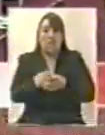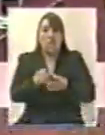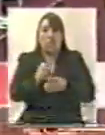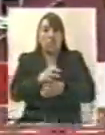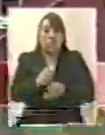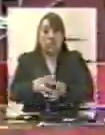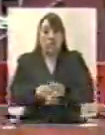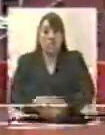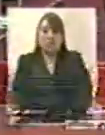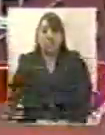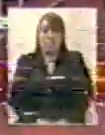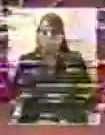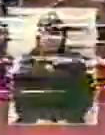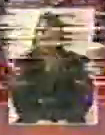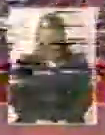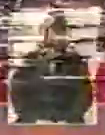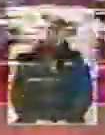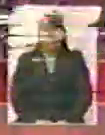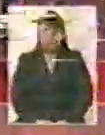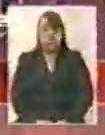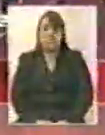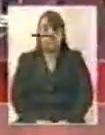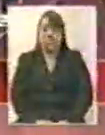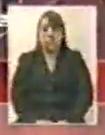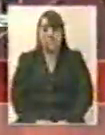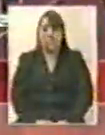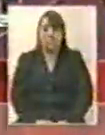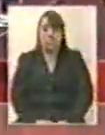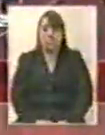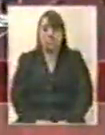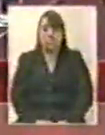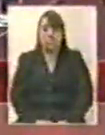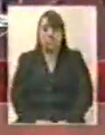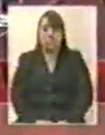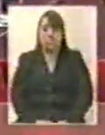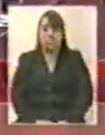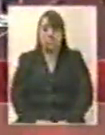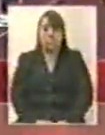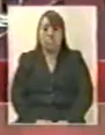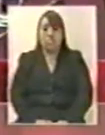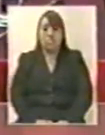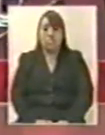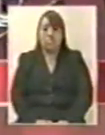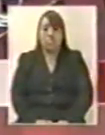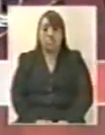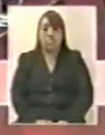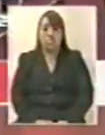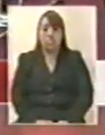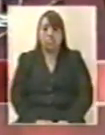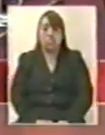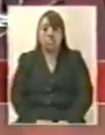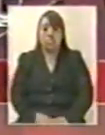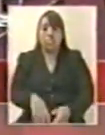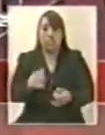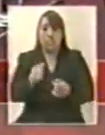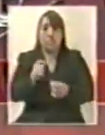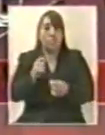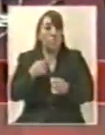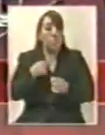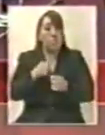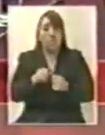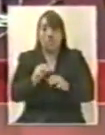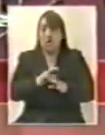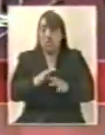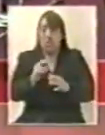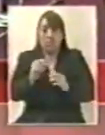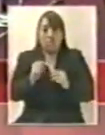cubrir casi todos los puestos de representación. Más alrededor de 15.000 hasta concejales. La gran mayoría, más alrededor de 15.000 en el Perú no